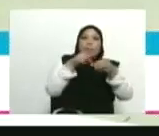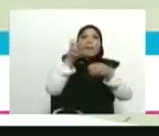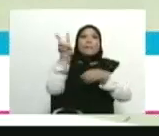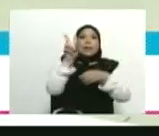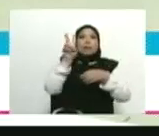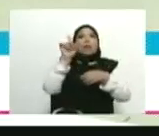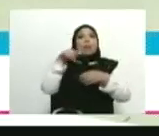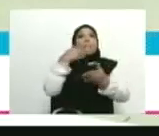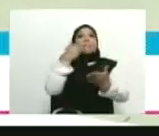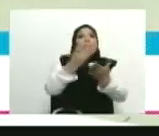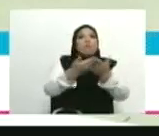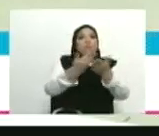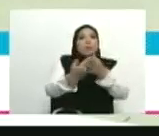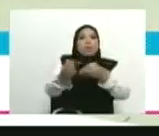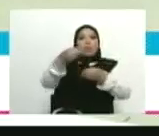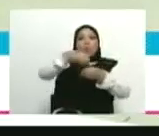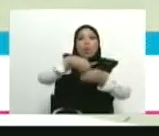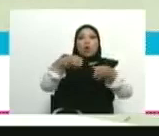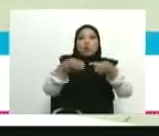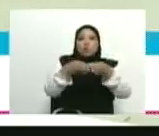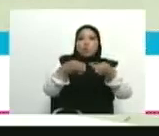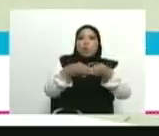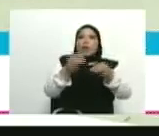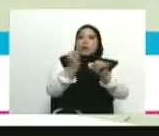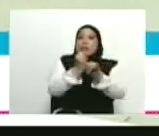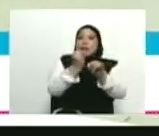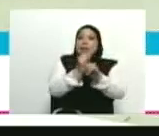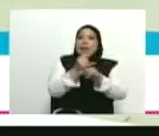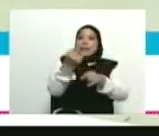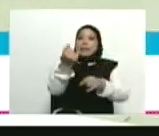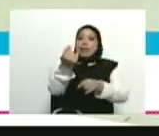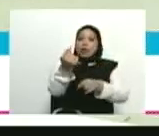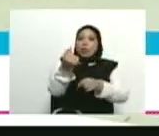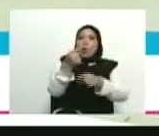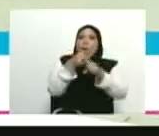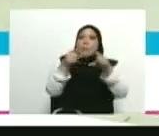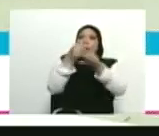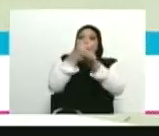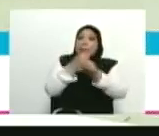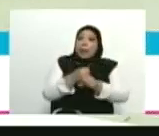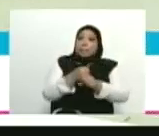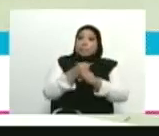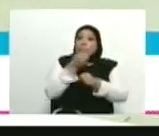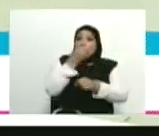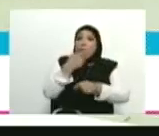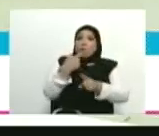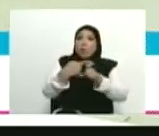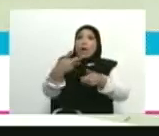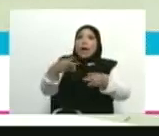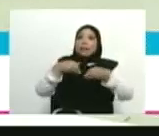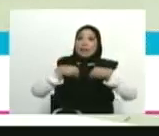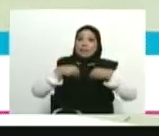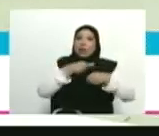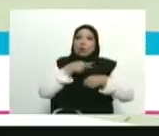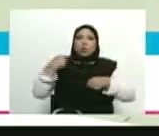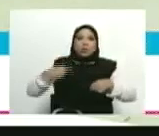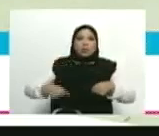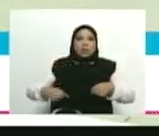su propuesta de ingreso a los BRICS. Esperamos que sea valorado positivamente por China,